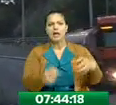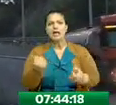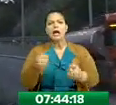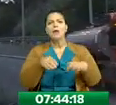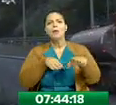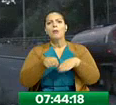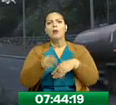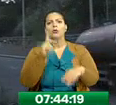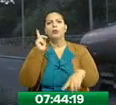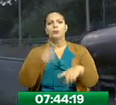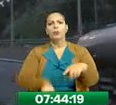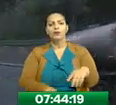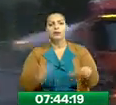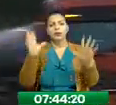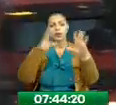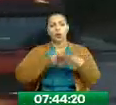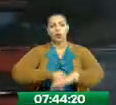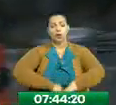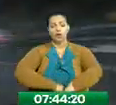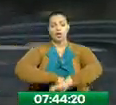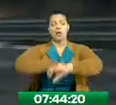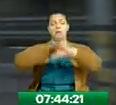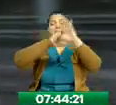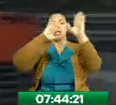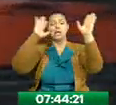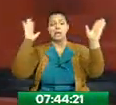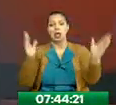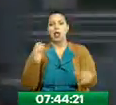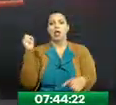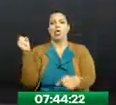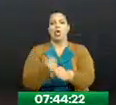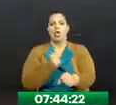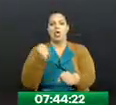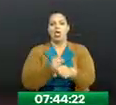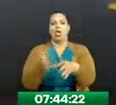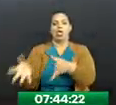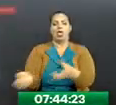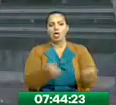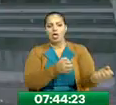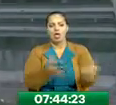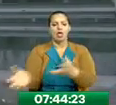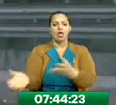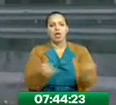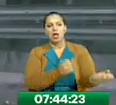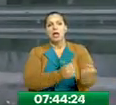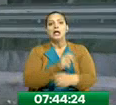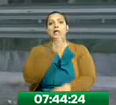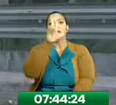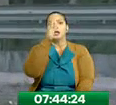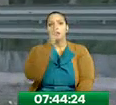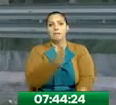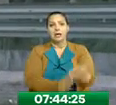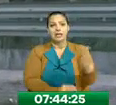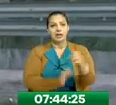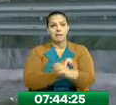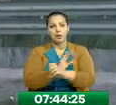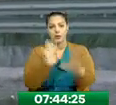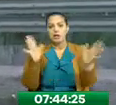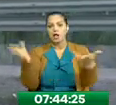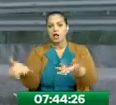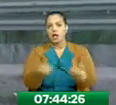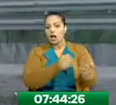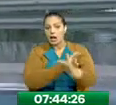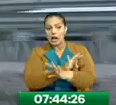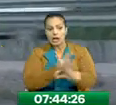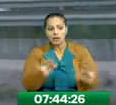la madrugada hasta las 3:30 de la madrugada, pues se logró reaperturar la